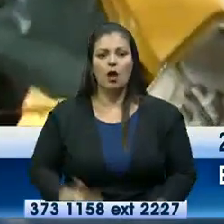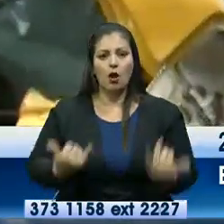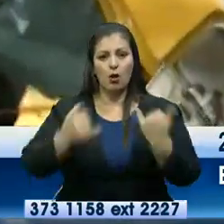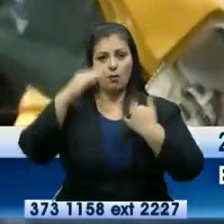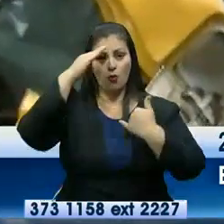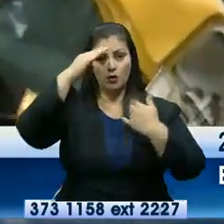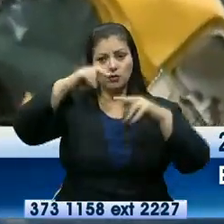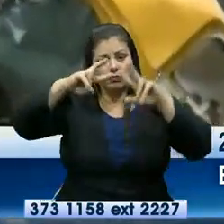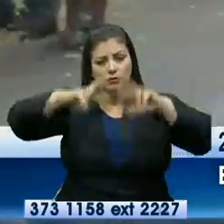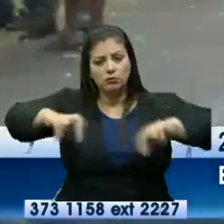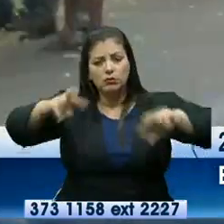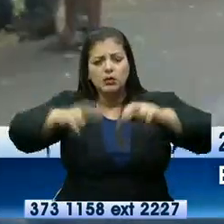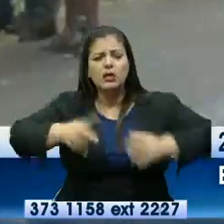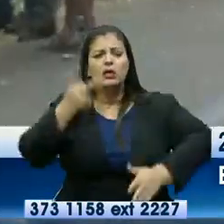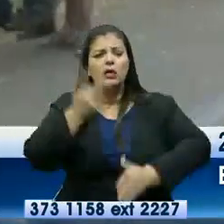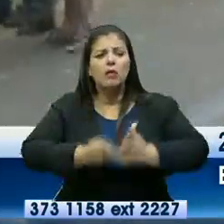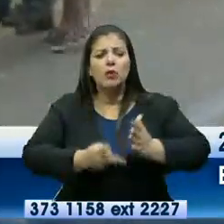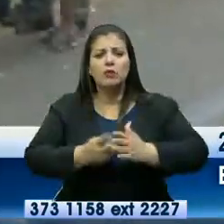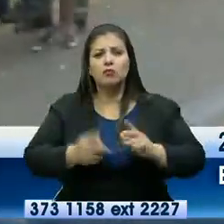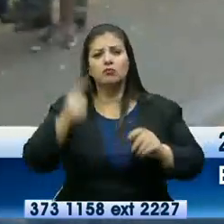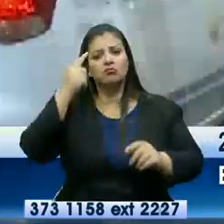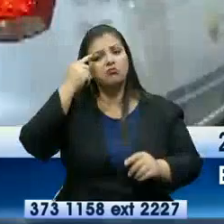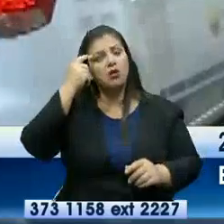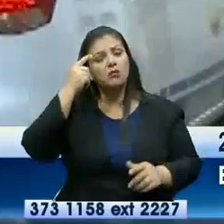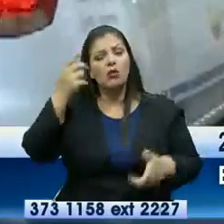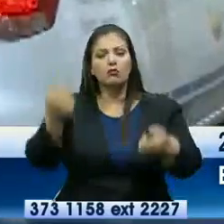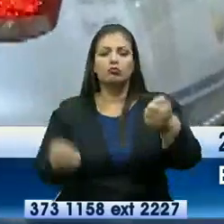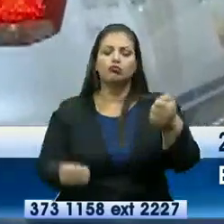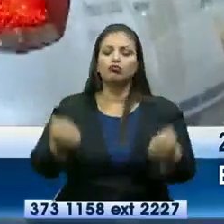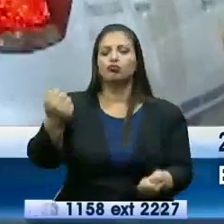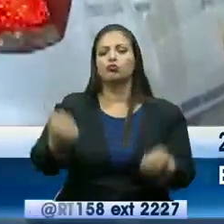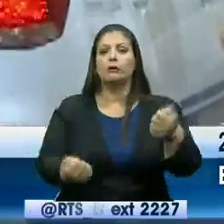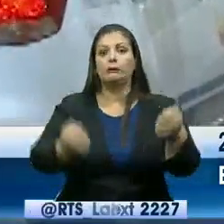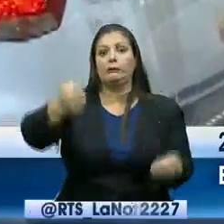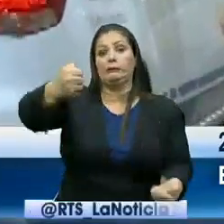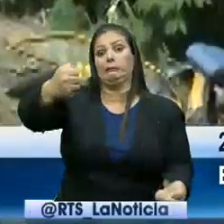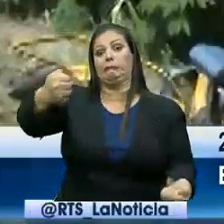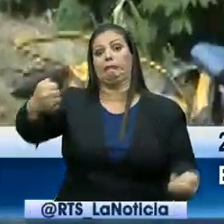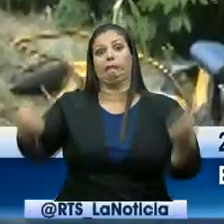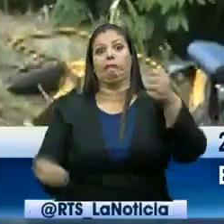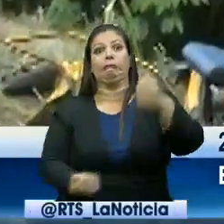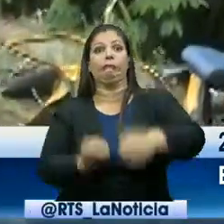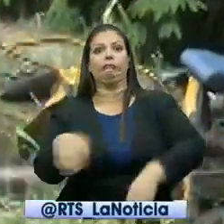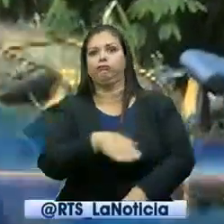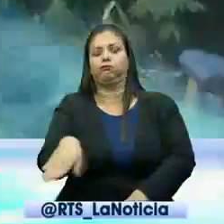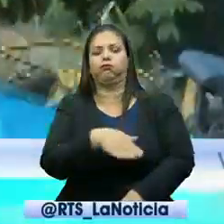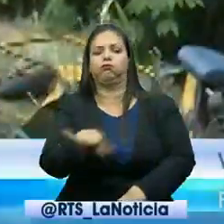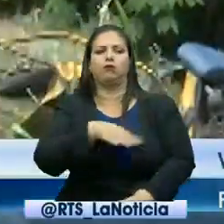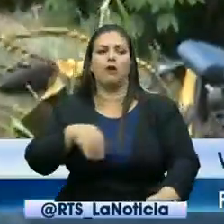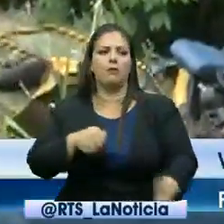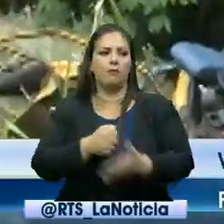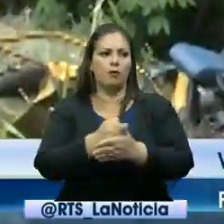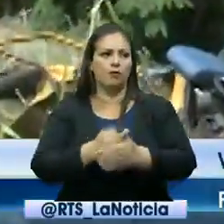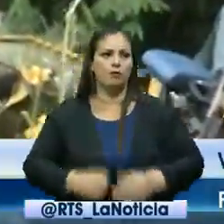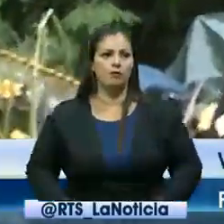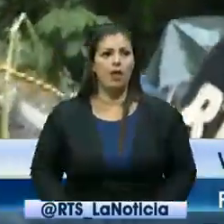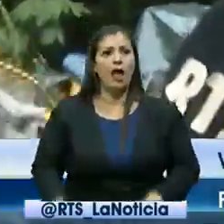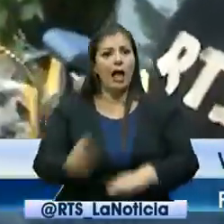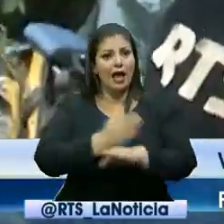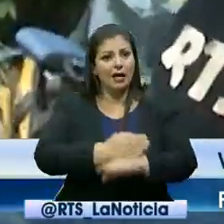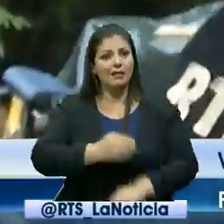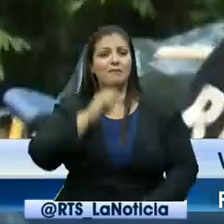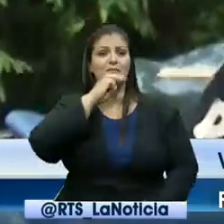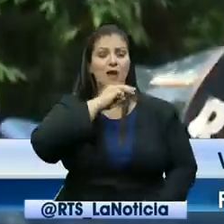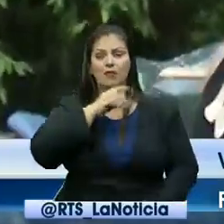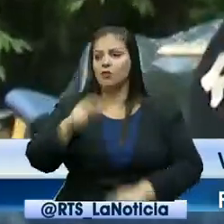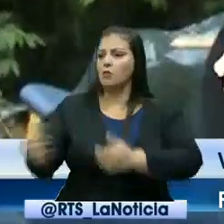se presume que una pérdida de pista habría provocado el volcamiento. De Manta. ¿Hacia dónde se dirigía? Aquí al Esfuerzo, a una fiesta. ¿Qué pasa? ¿Qué conoce?